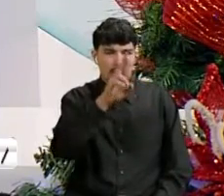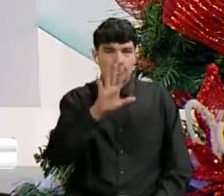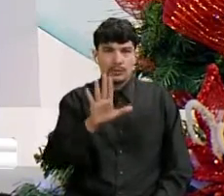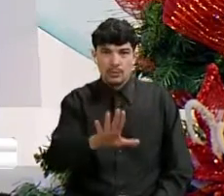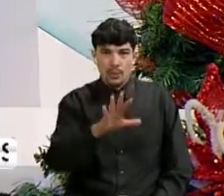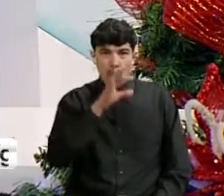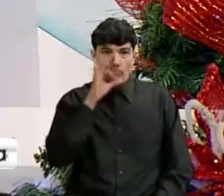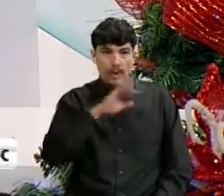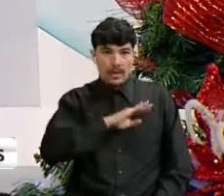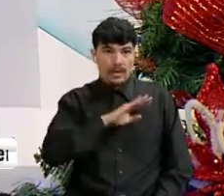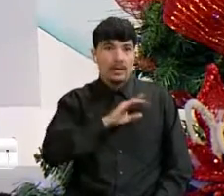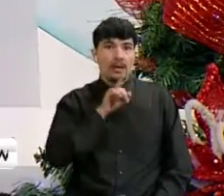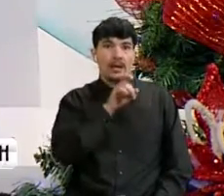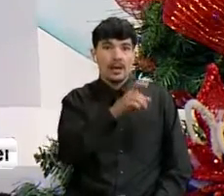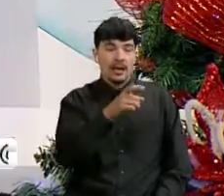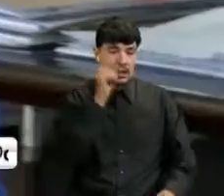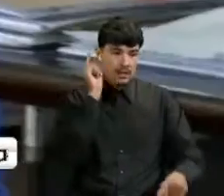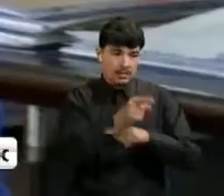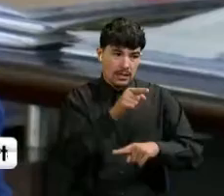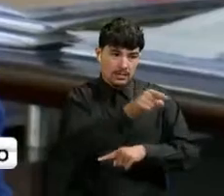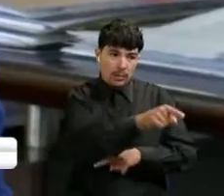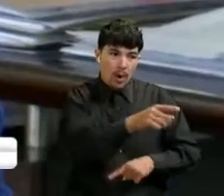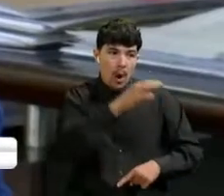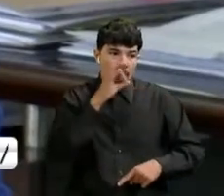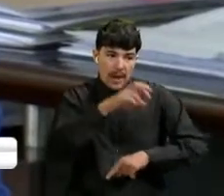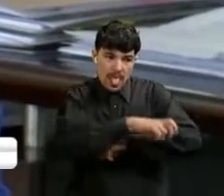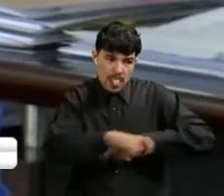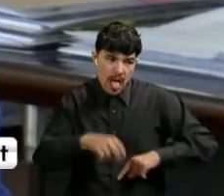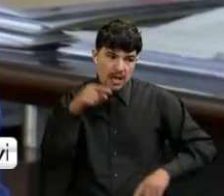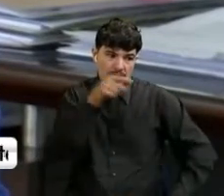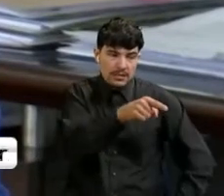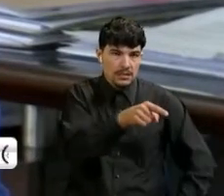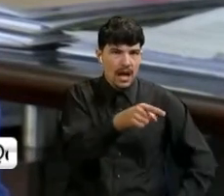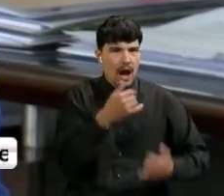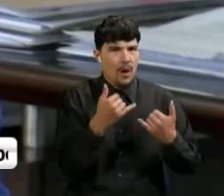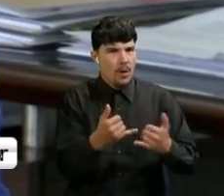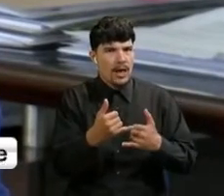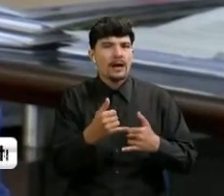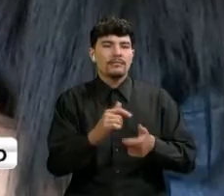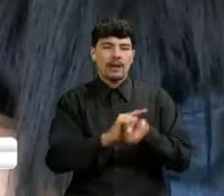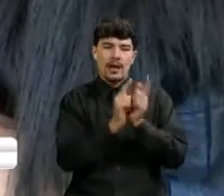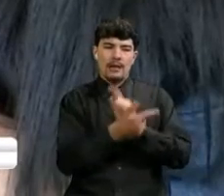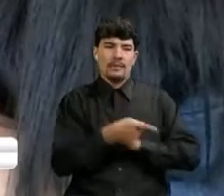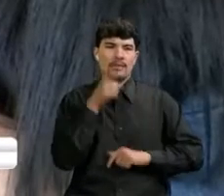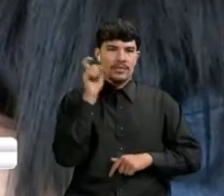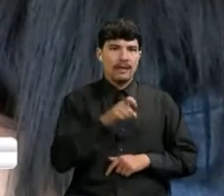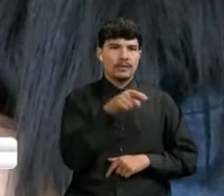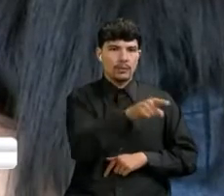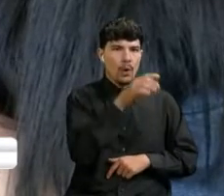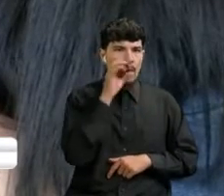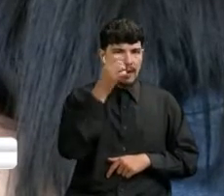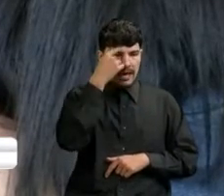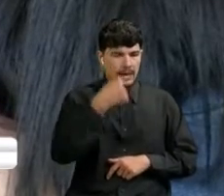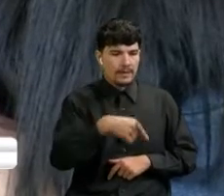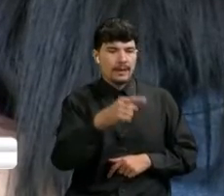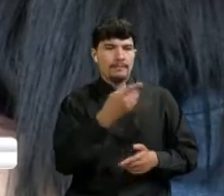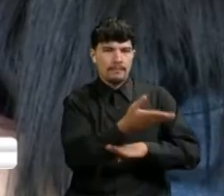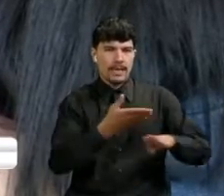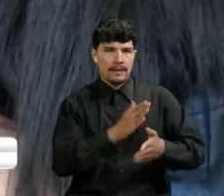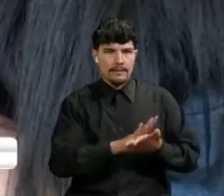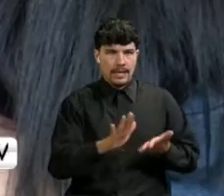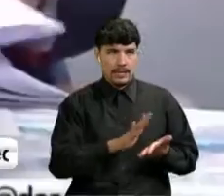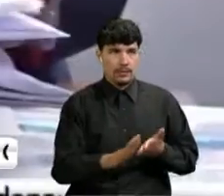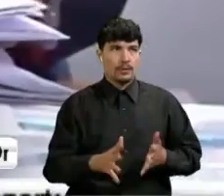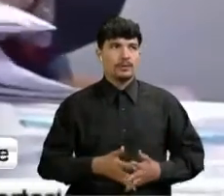acusado de concusión estas declaraciones generaron una polémica entre el alcalde rodolfo